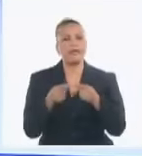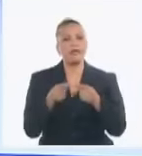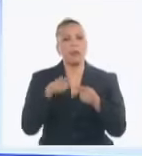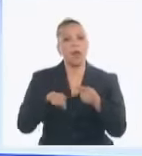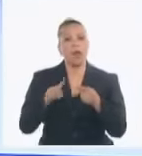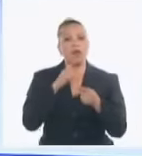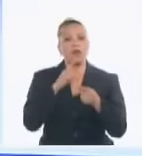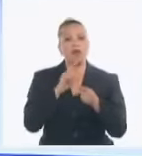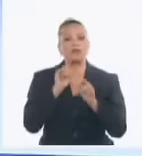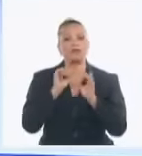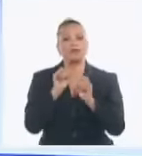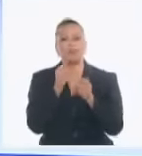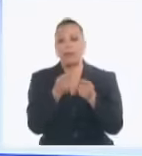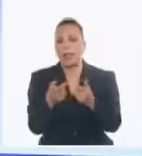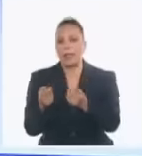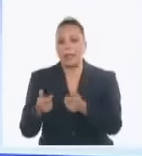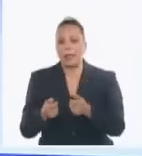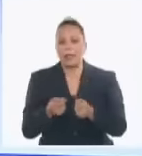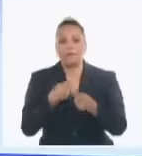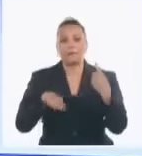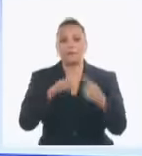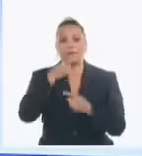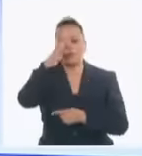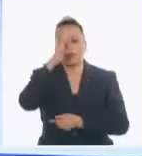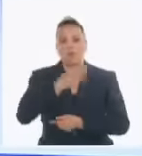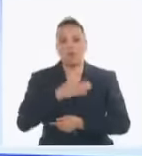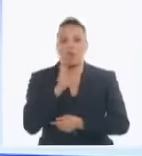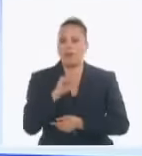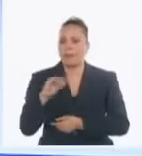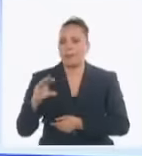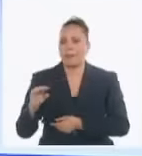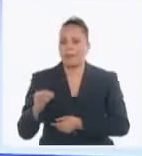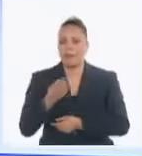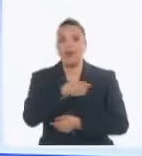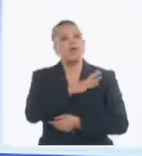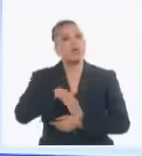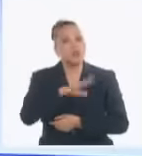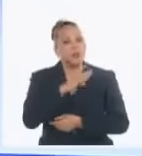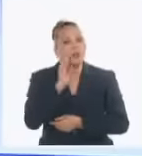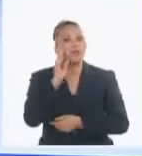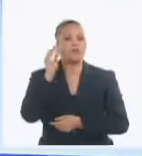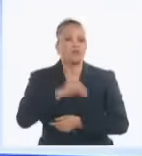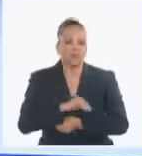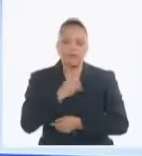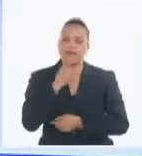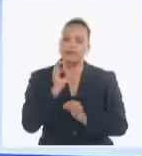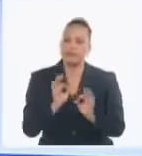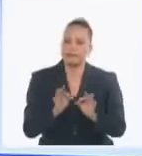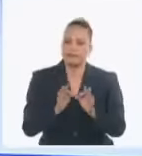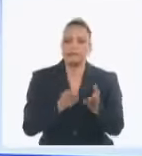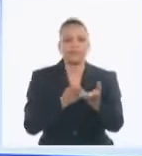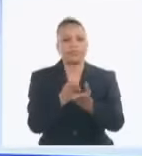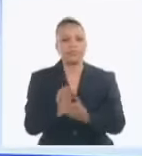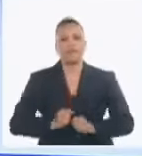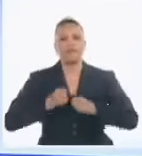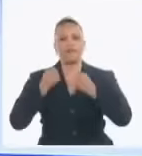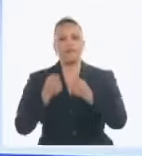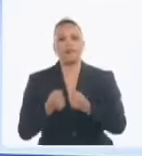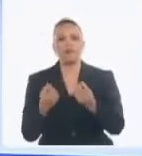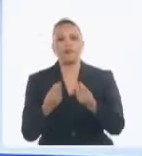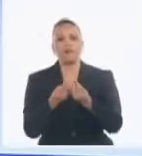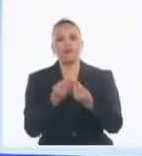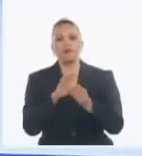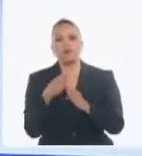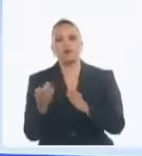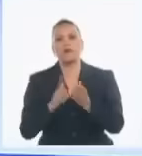nueva campaña propagandística contra Cuba pero nuestro pueblo como nos tiene acostumbrado se mantendrá firme al lado de su partido